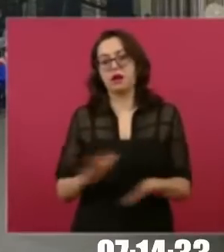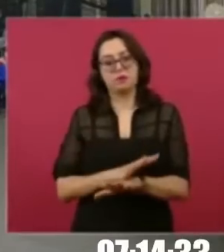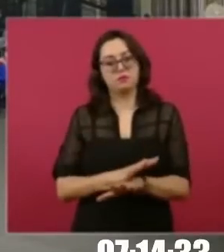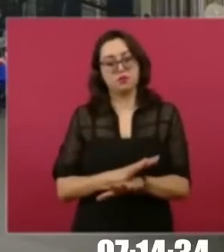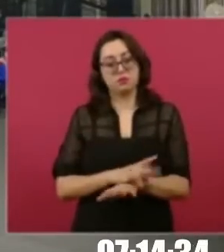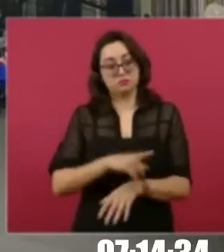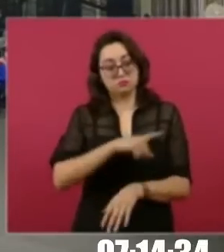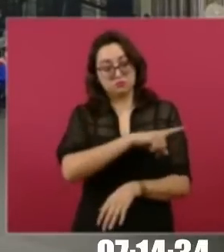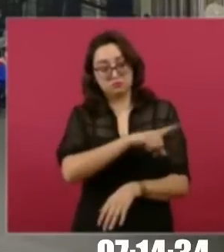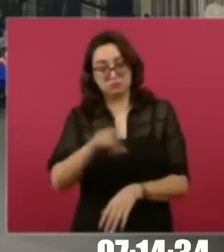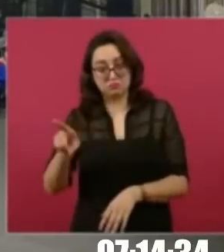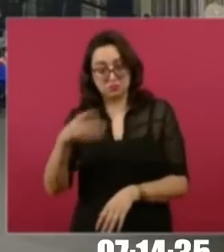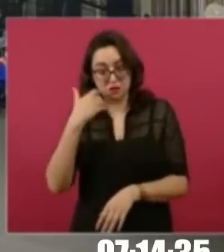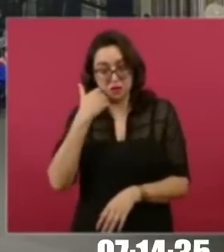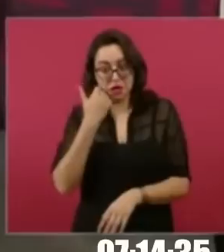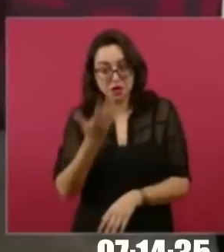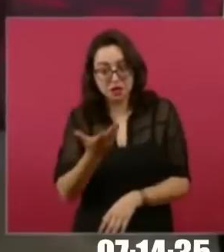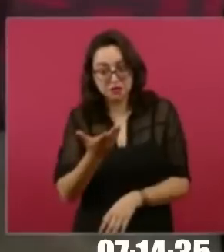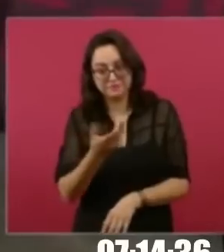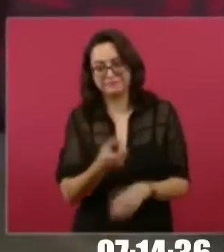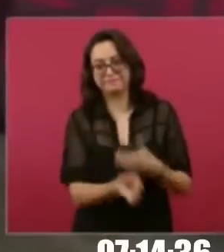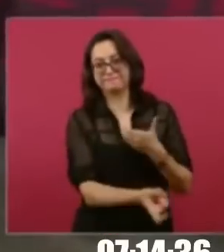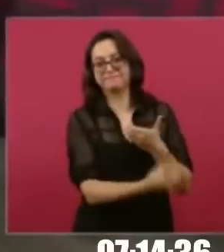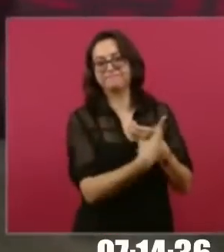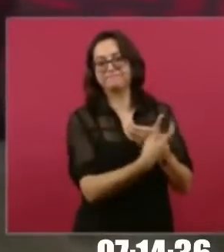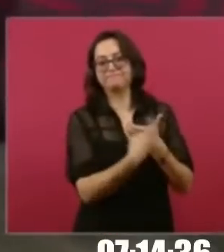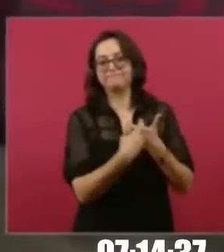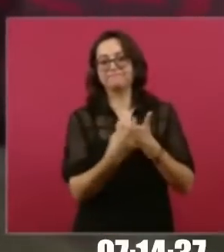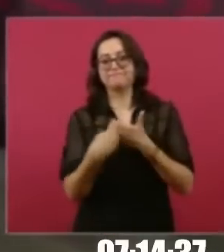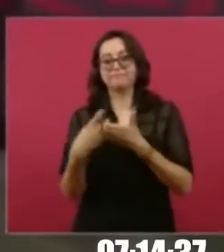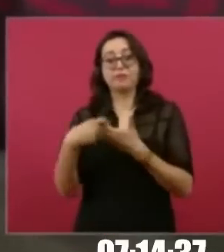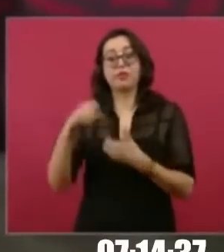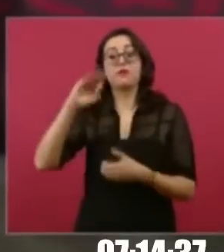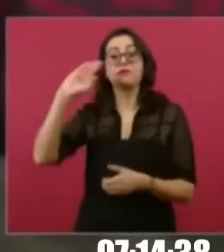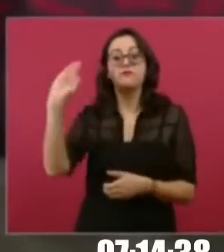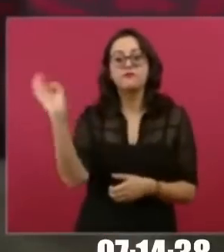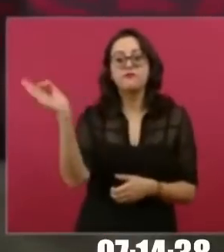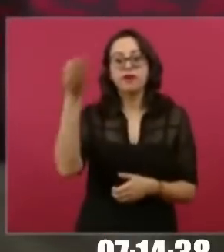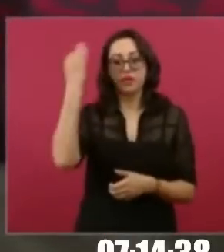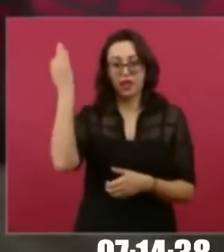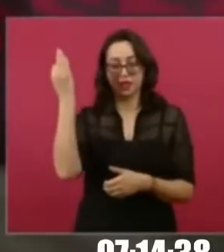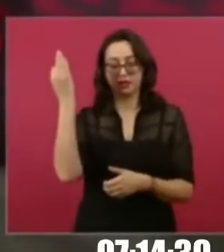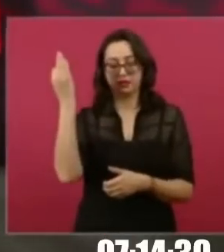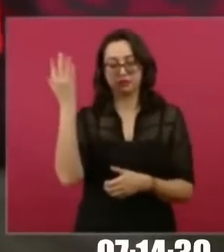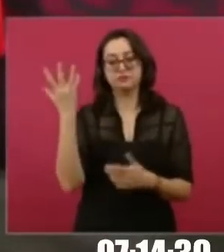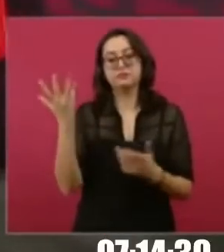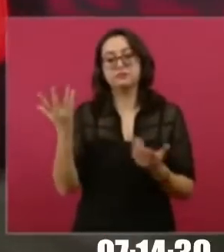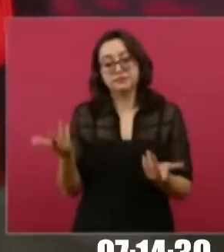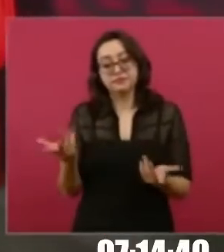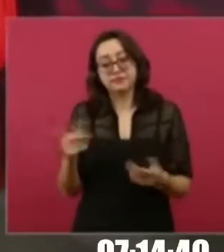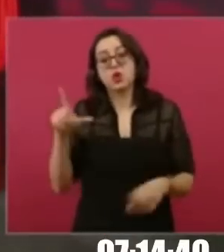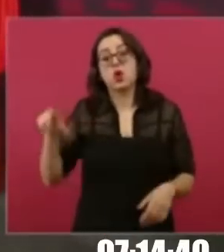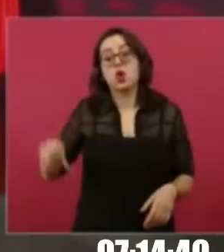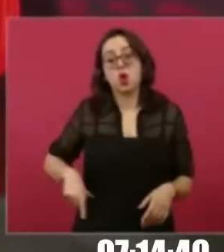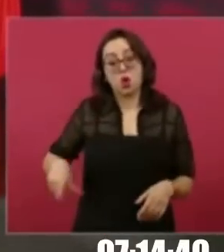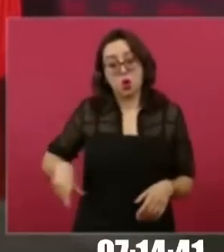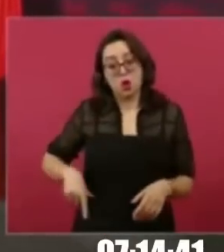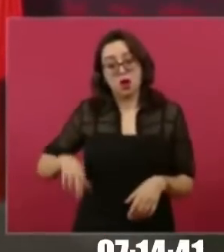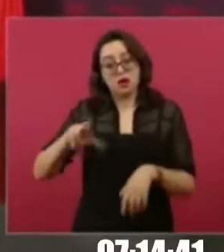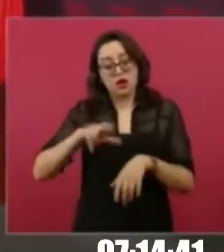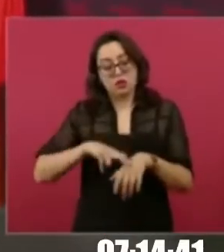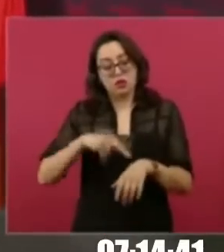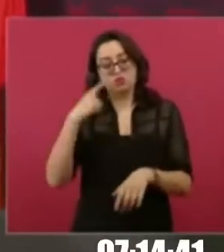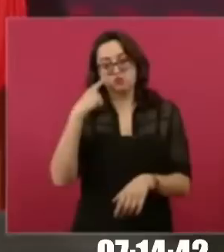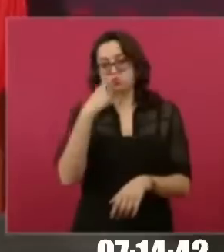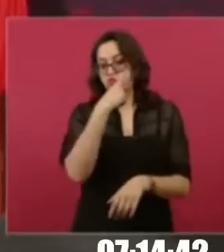de mucha sensibilidad de los gobernadores todavía no se logra